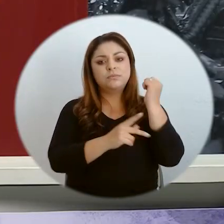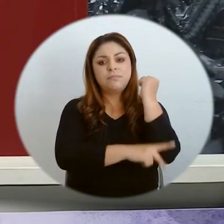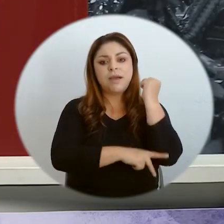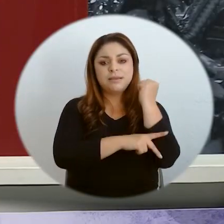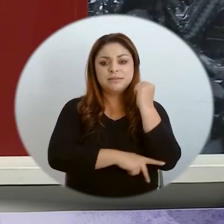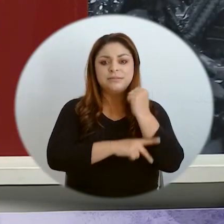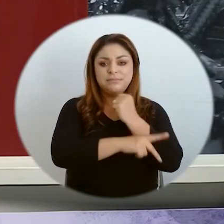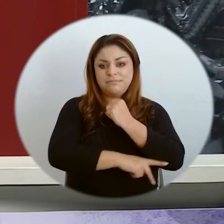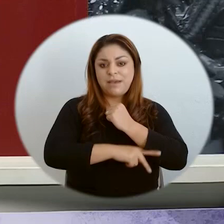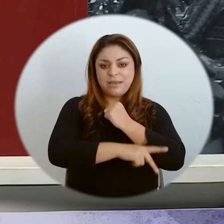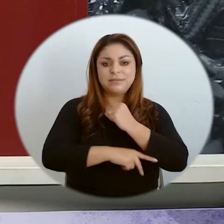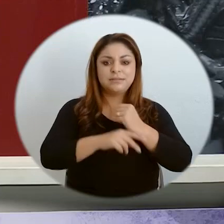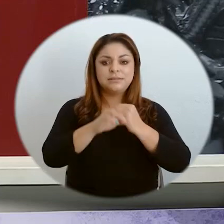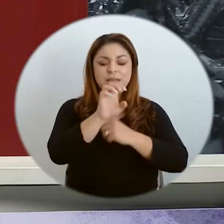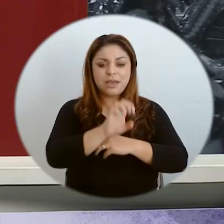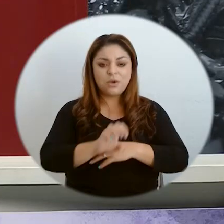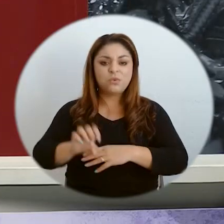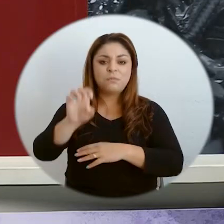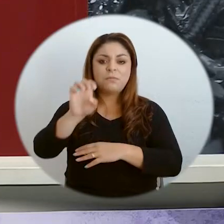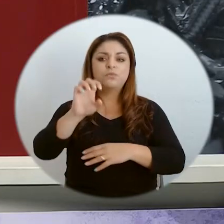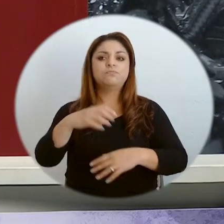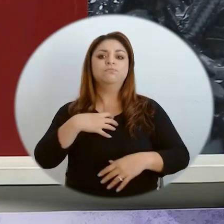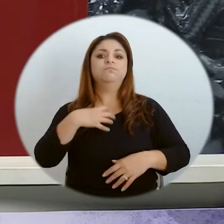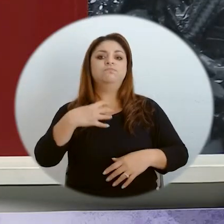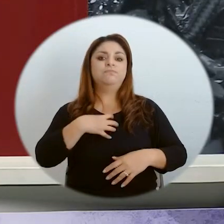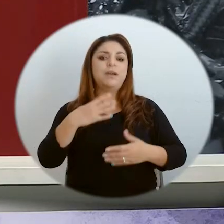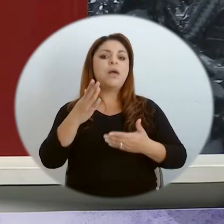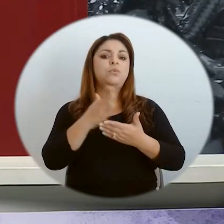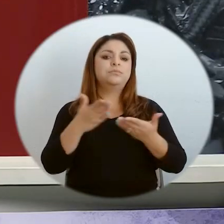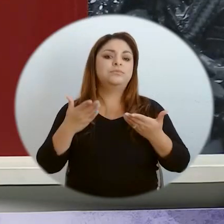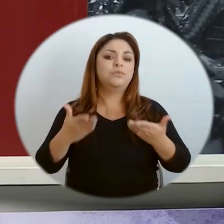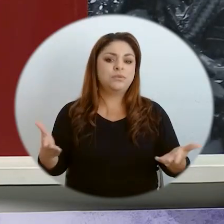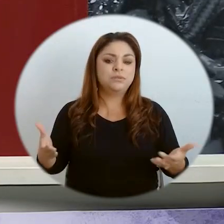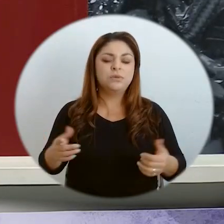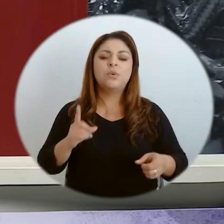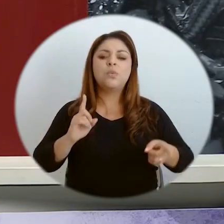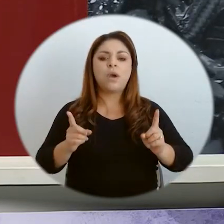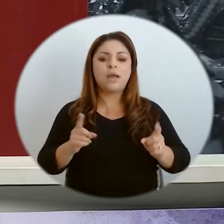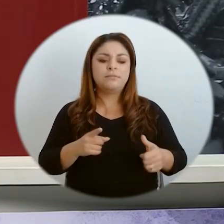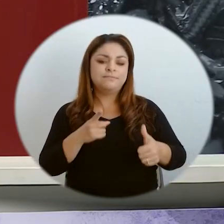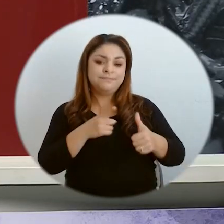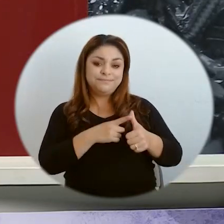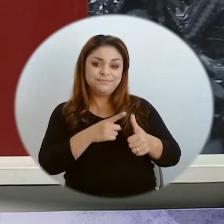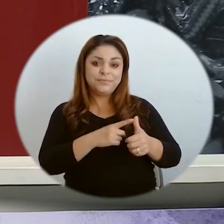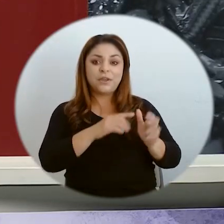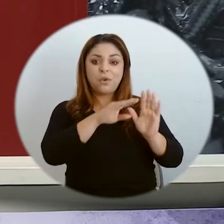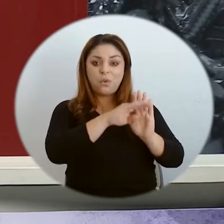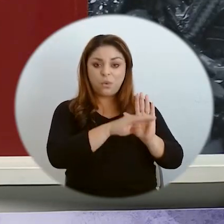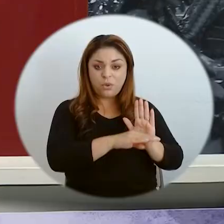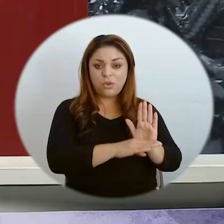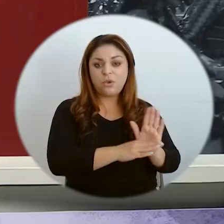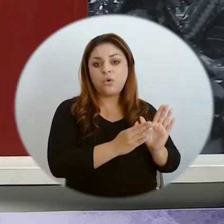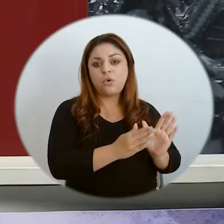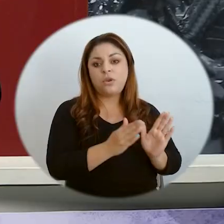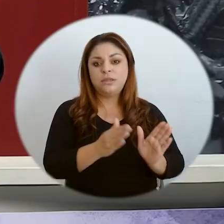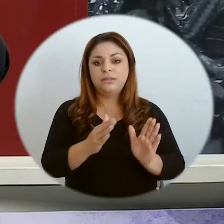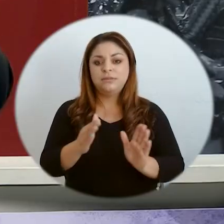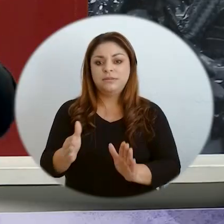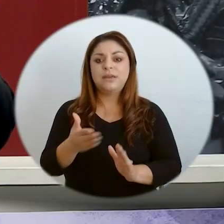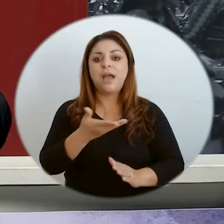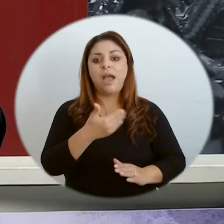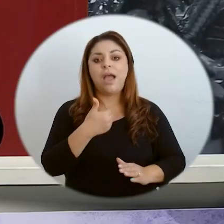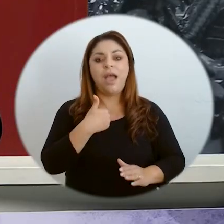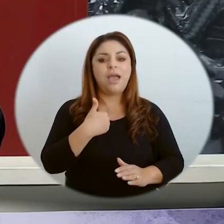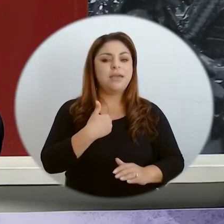algunos países europeos, sí, apelando a varias cosas, al orden, ¿verdad? Un orden, además, en